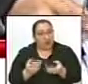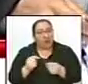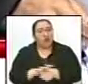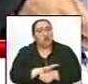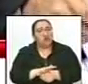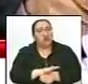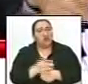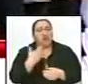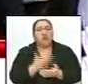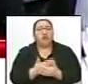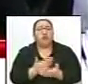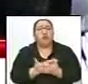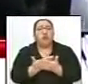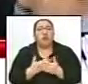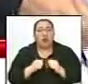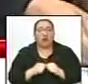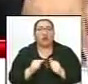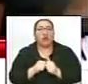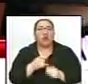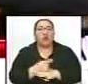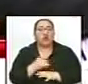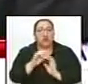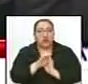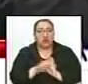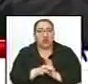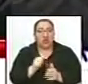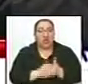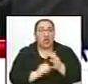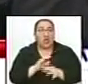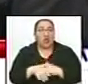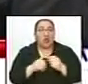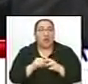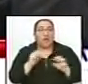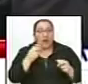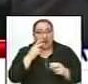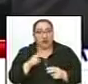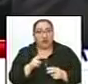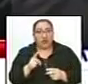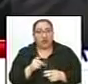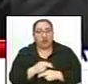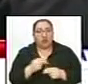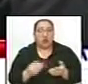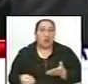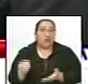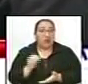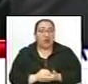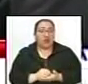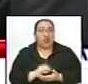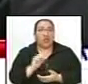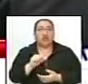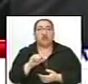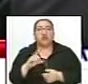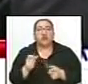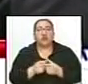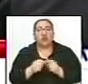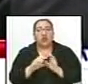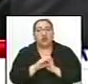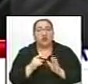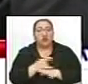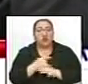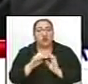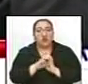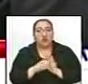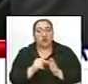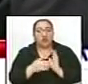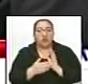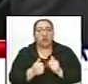son suficientes indicios para continuar con la acusación constitucional y que en el Pleno se vea, por supuesto, esta es una instancia más. La Subcomisión de Acusaciones Constitucionales